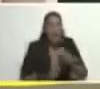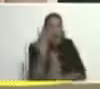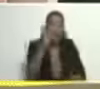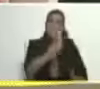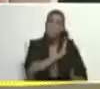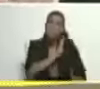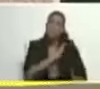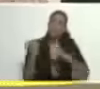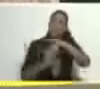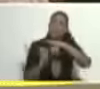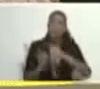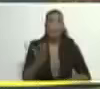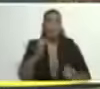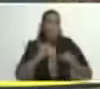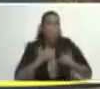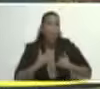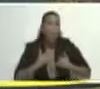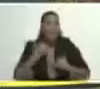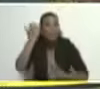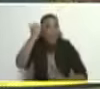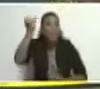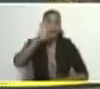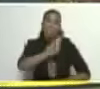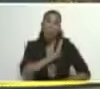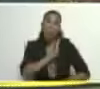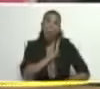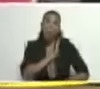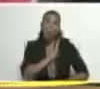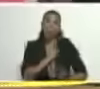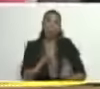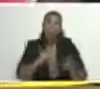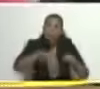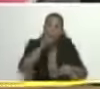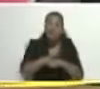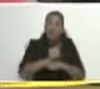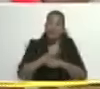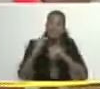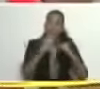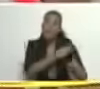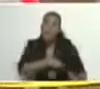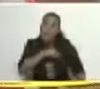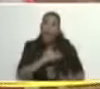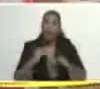propias instituciones, de acuerdo con tus ideas, de acuerdo con tus principios.